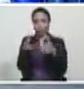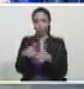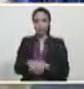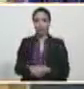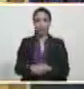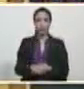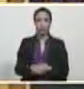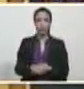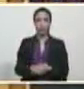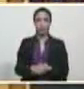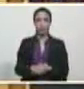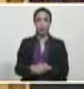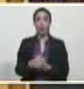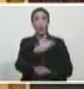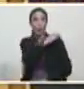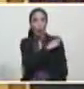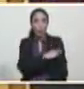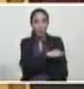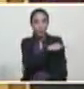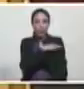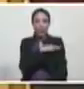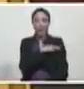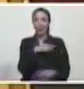Varios objetivos, unos hospitales